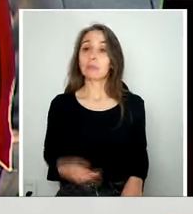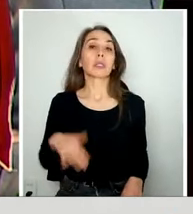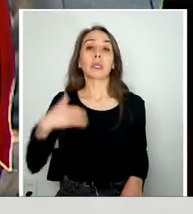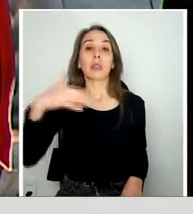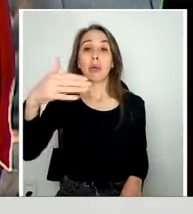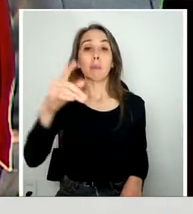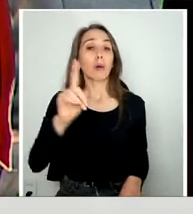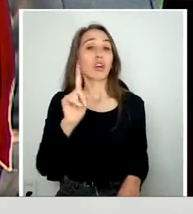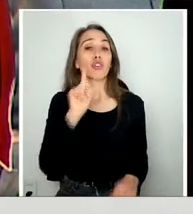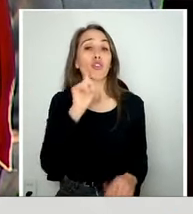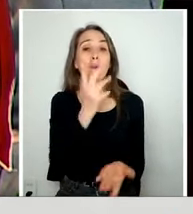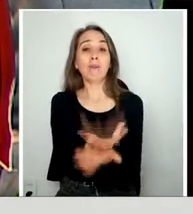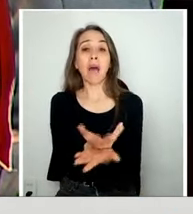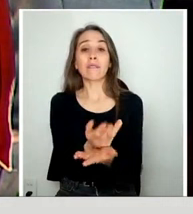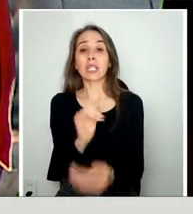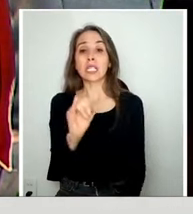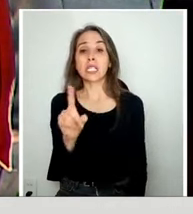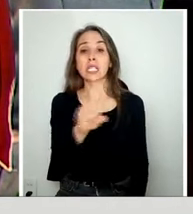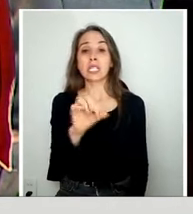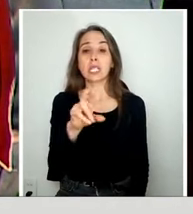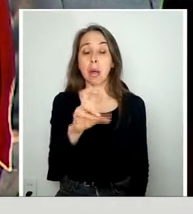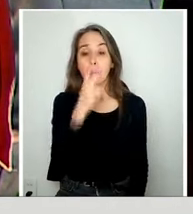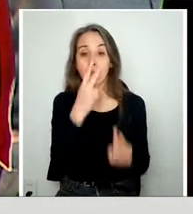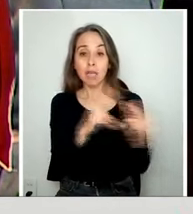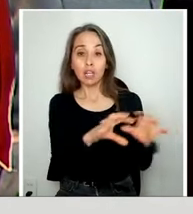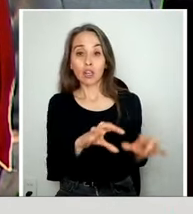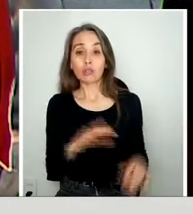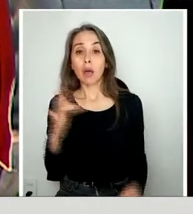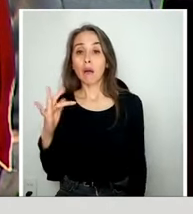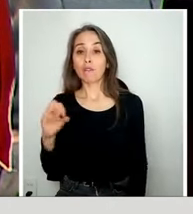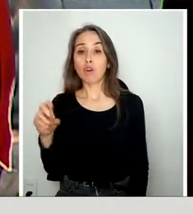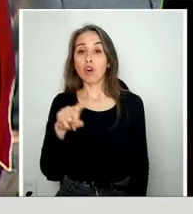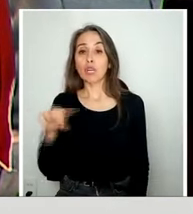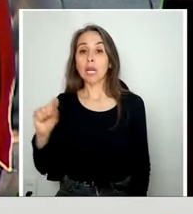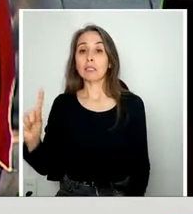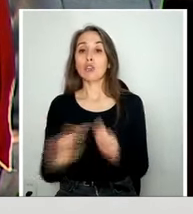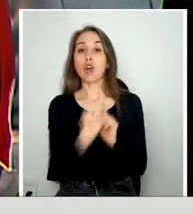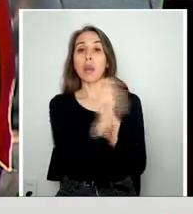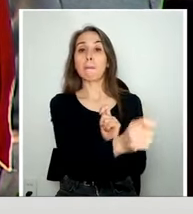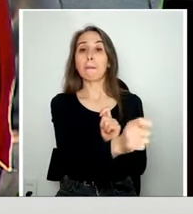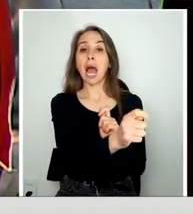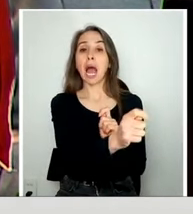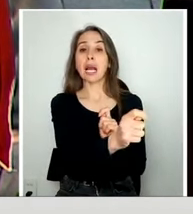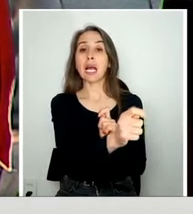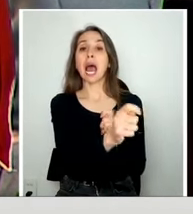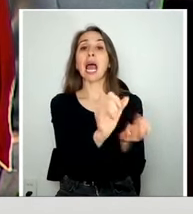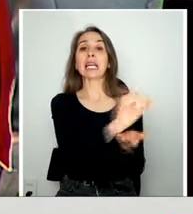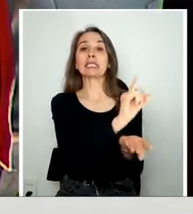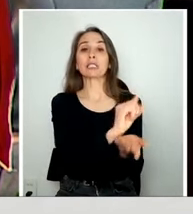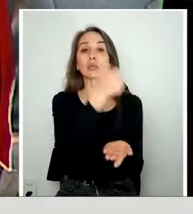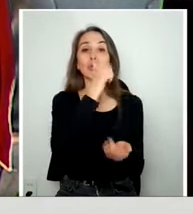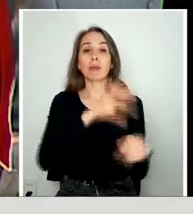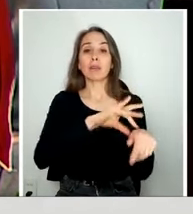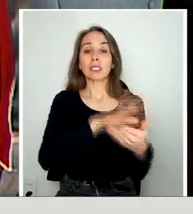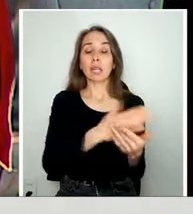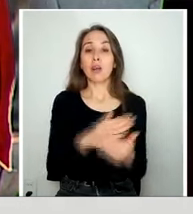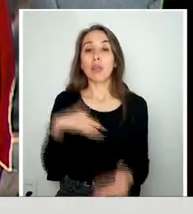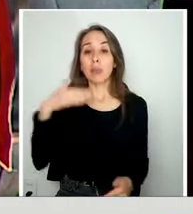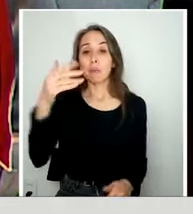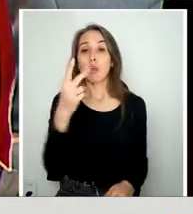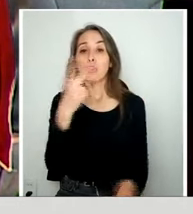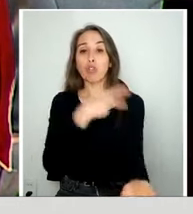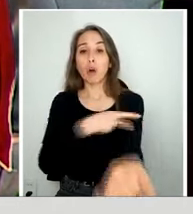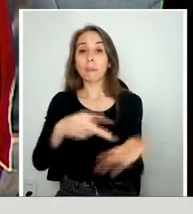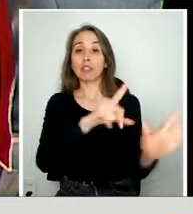así como van las cosas fonasa tampoco paga los privados así como van las cosas no vamos a tener dos millones setecientas